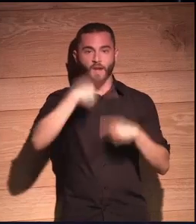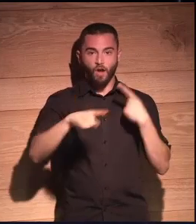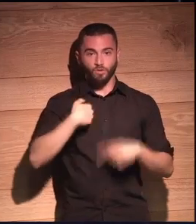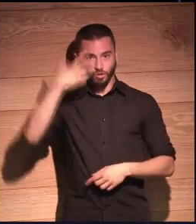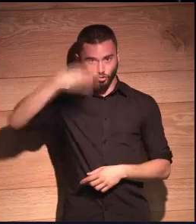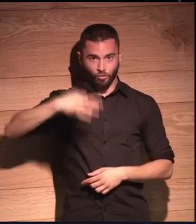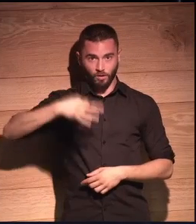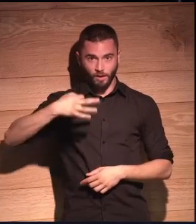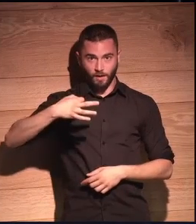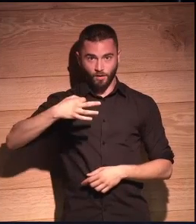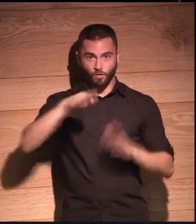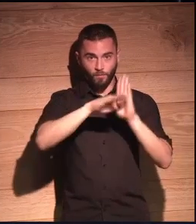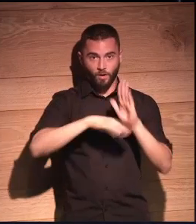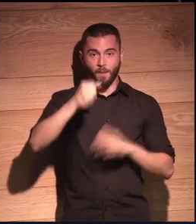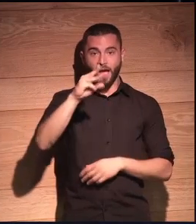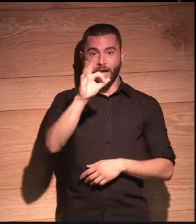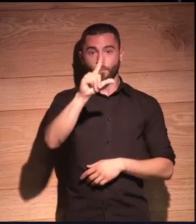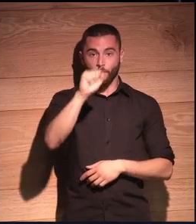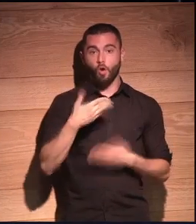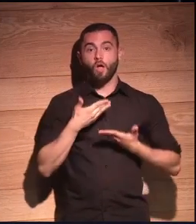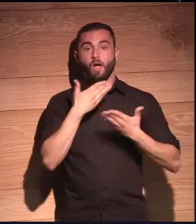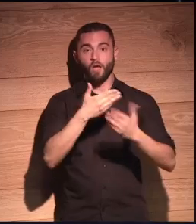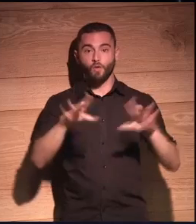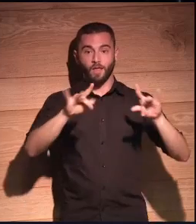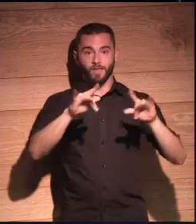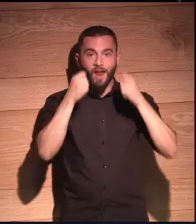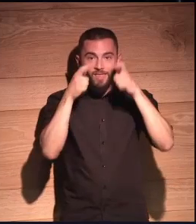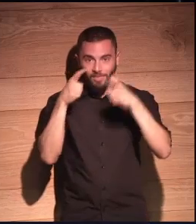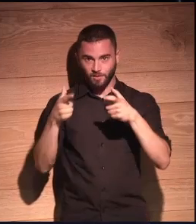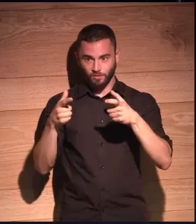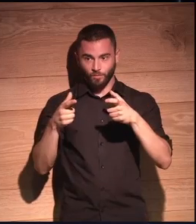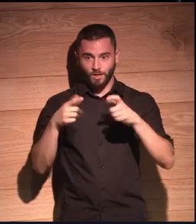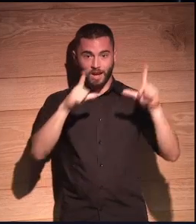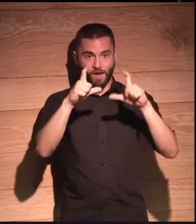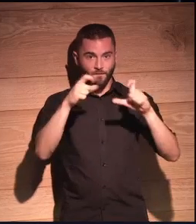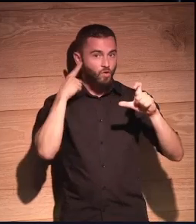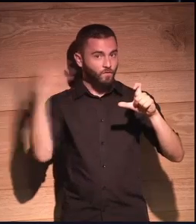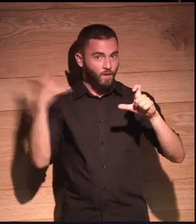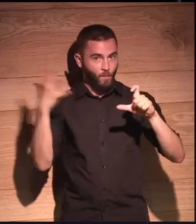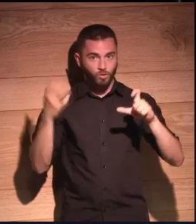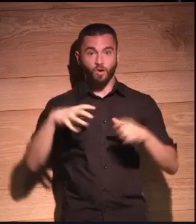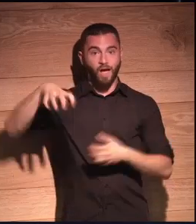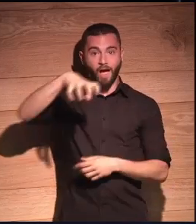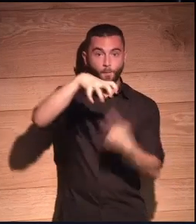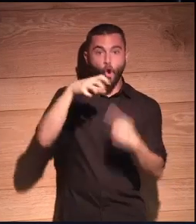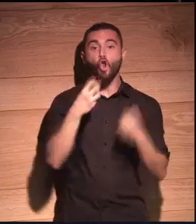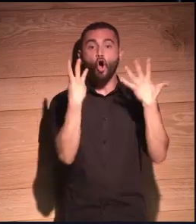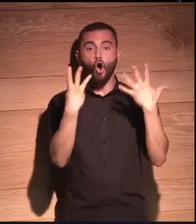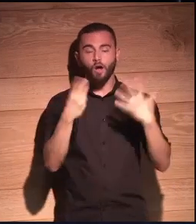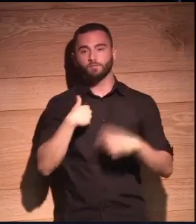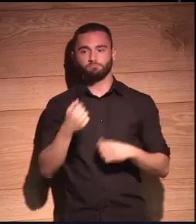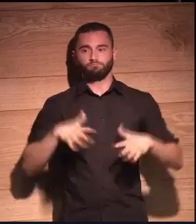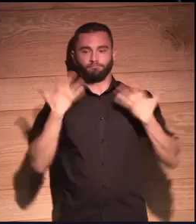que creo que ayudó el programa Apolo es a descubrir la Tierra. O sea, la famosa foto del Apolo 8, o sea, de